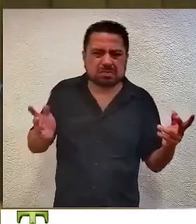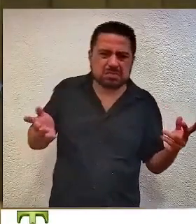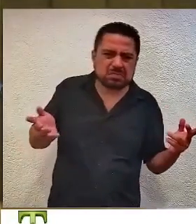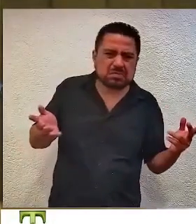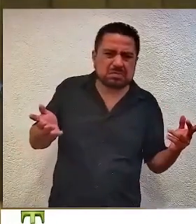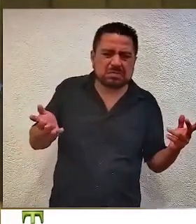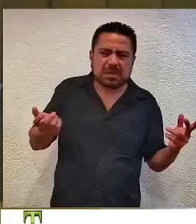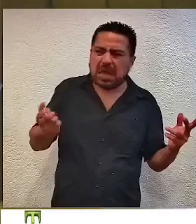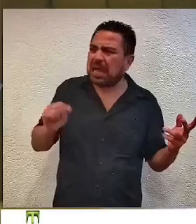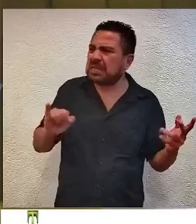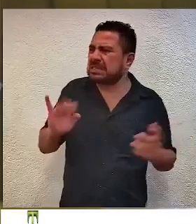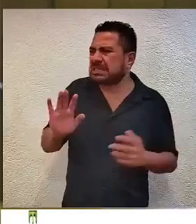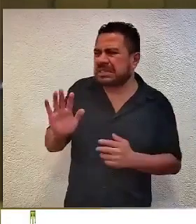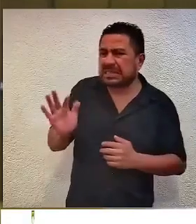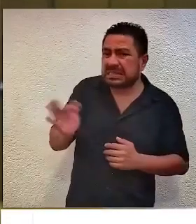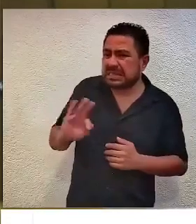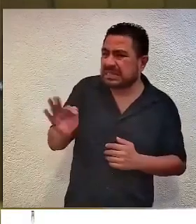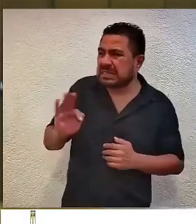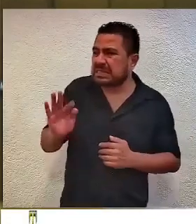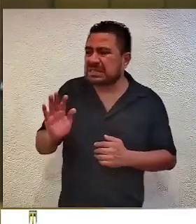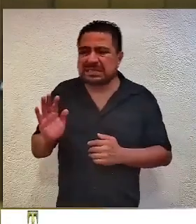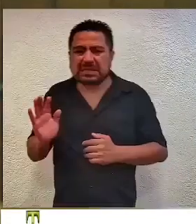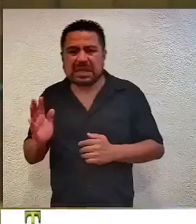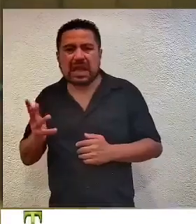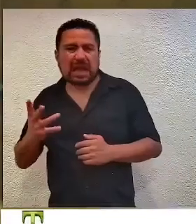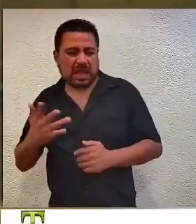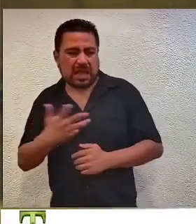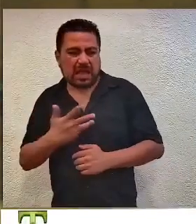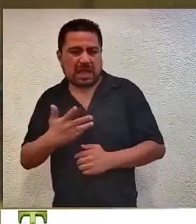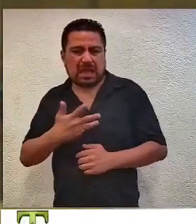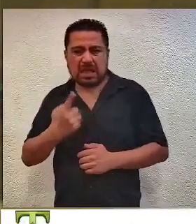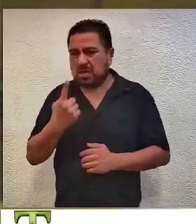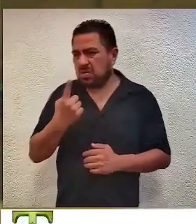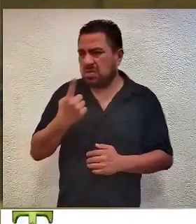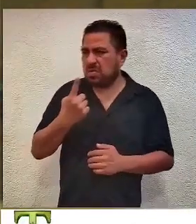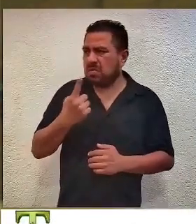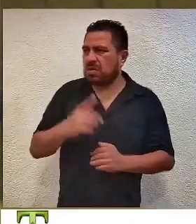tal pareciera o no tal pareciera es. Hay una,